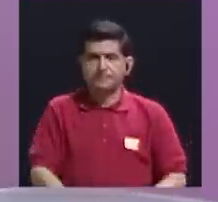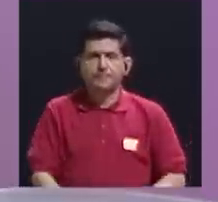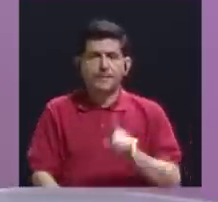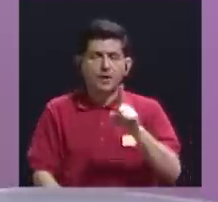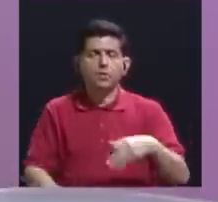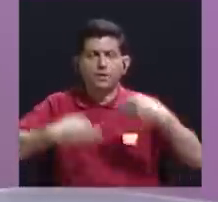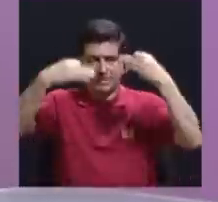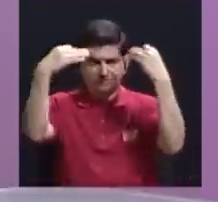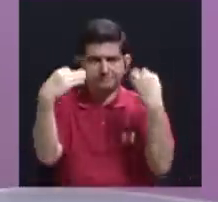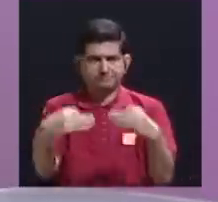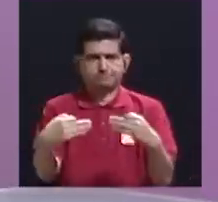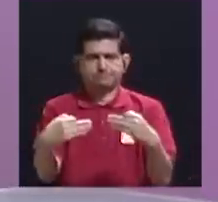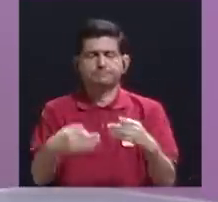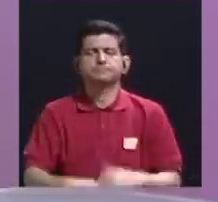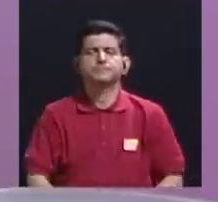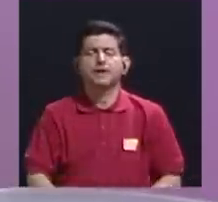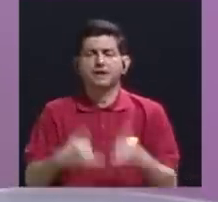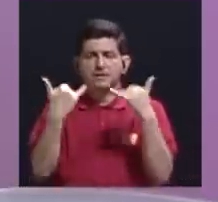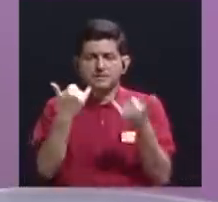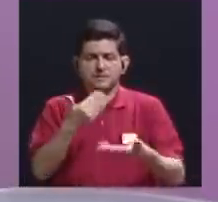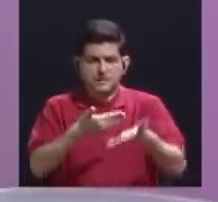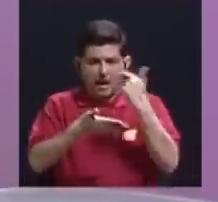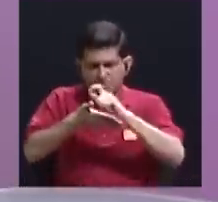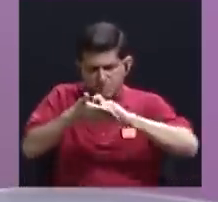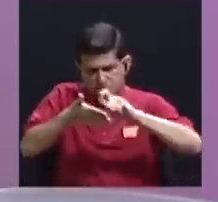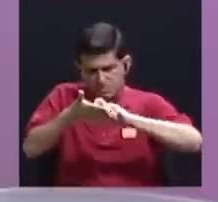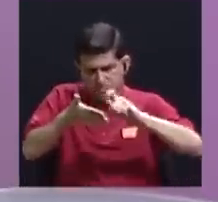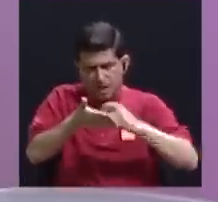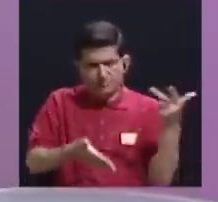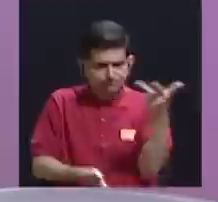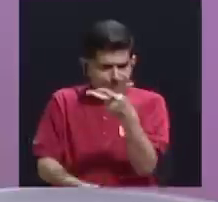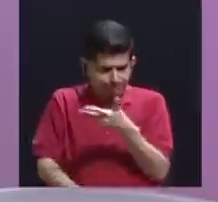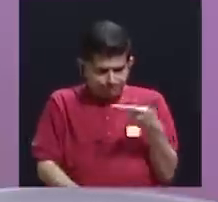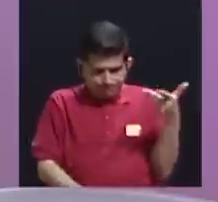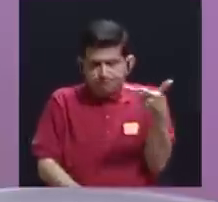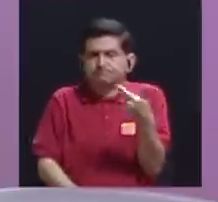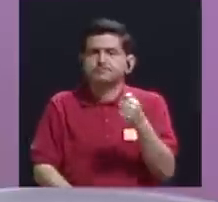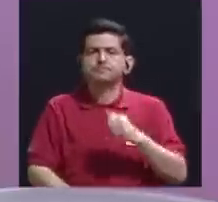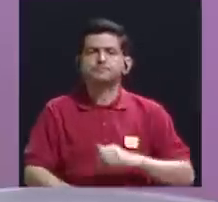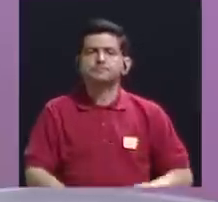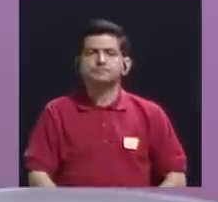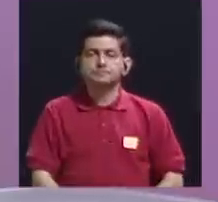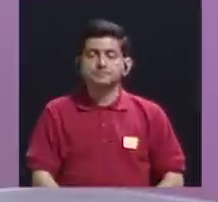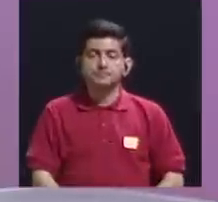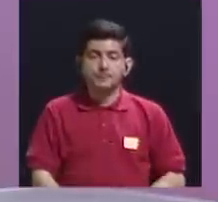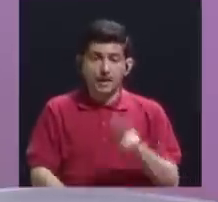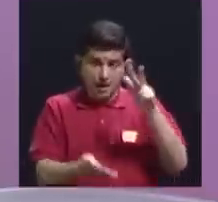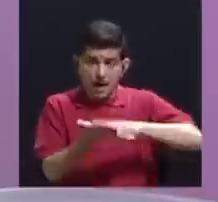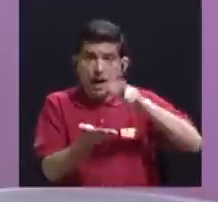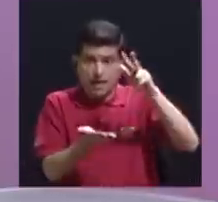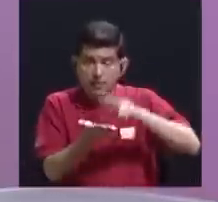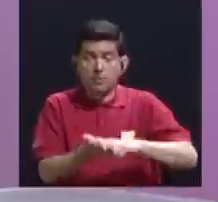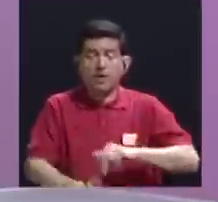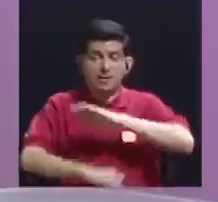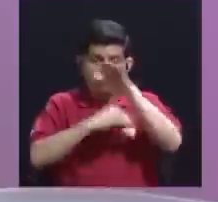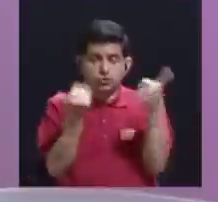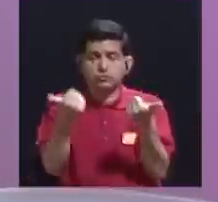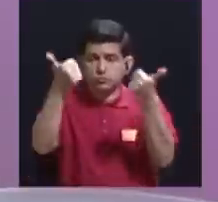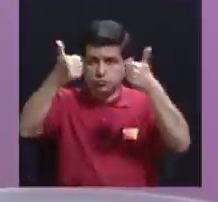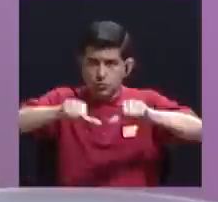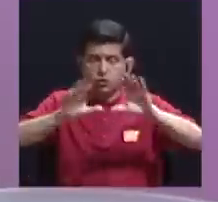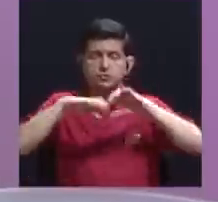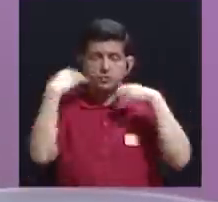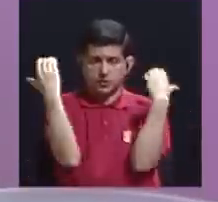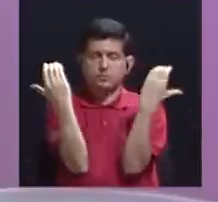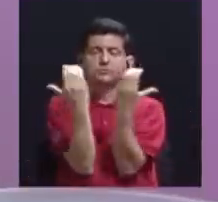un dictamen que habíamos redactado entre nosotras tres él lo aprobó por unanimidad la